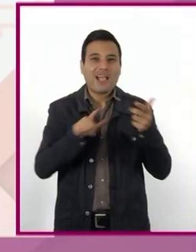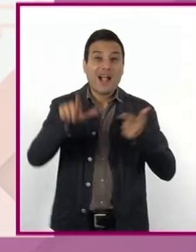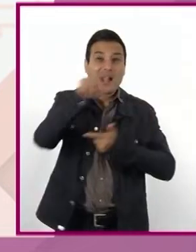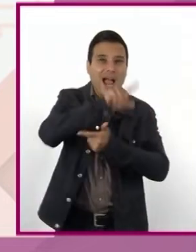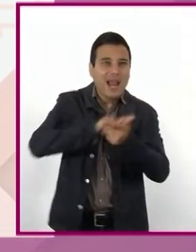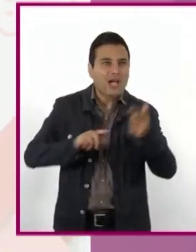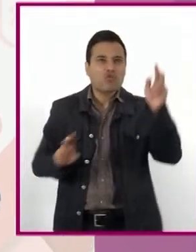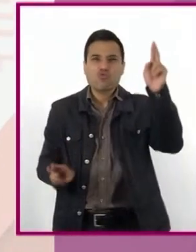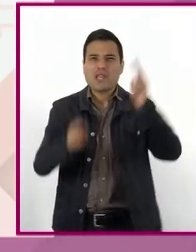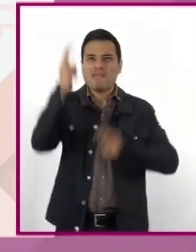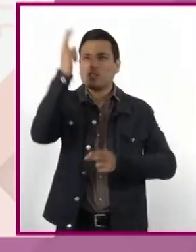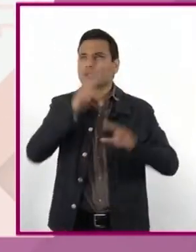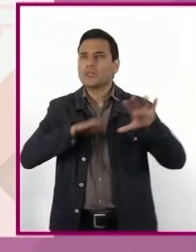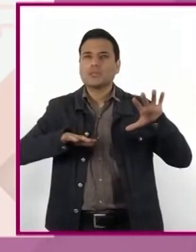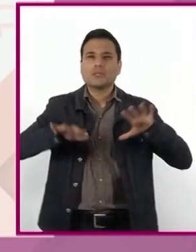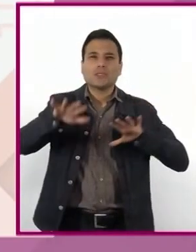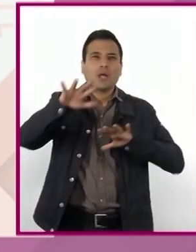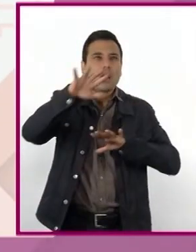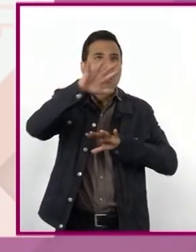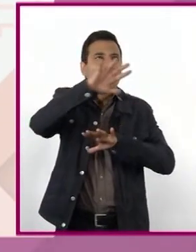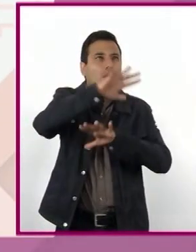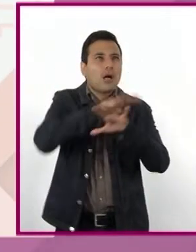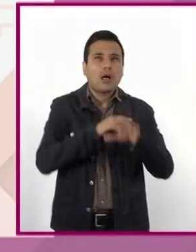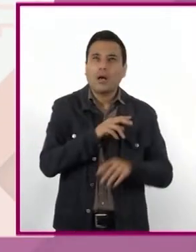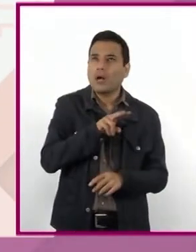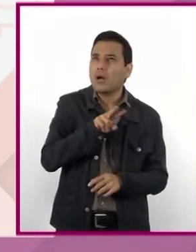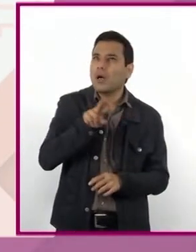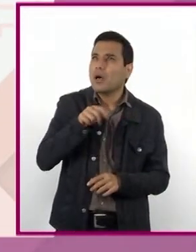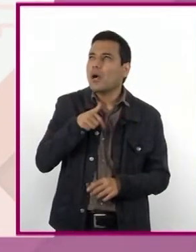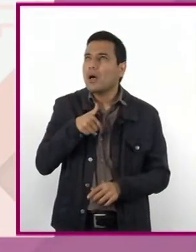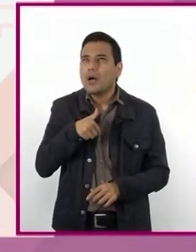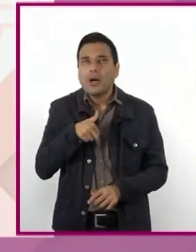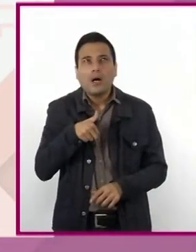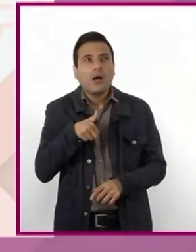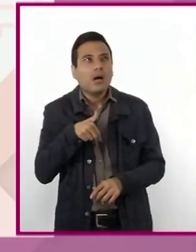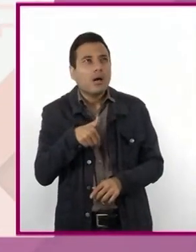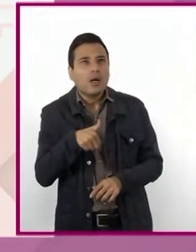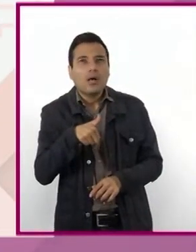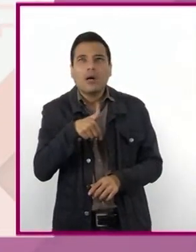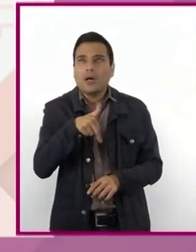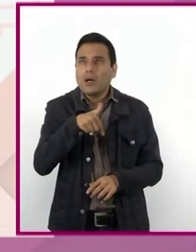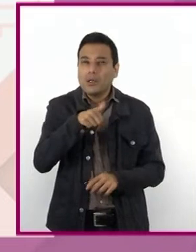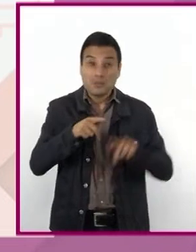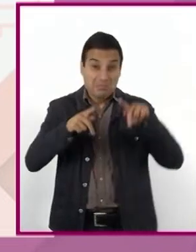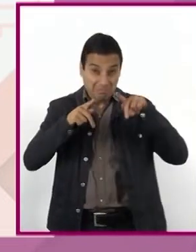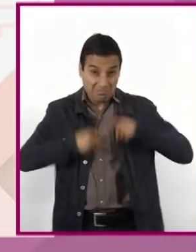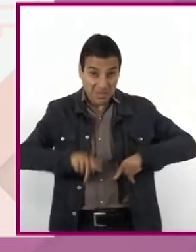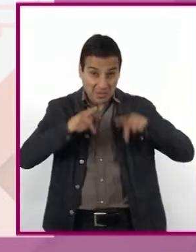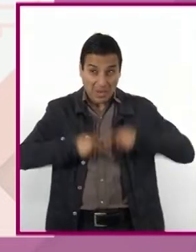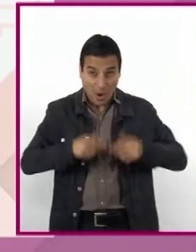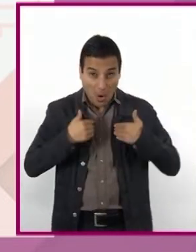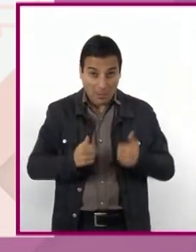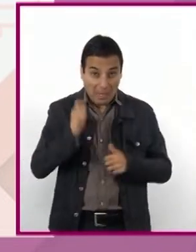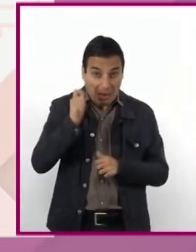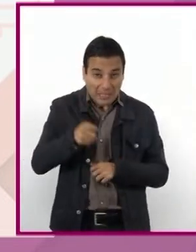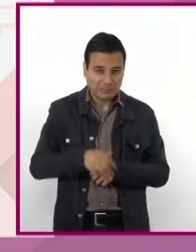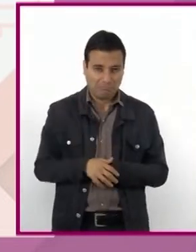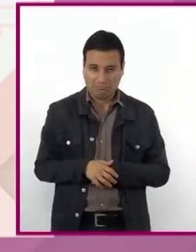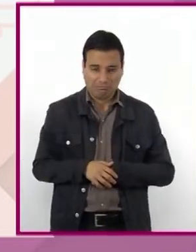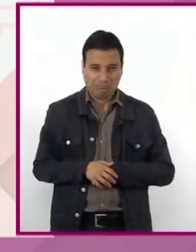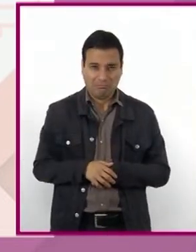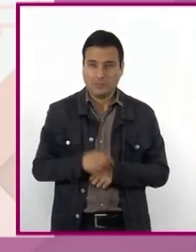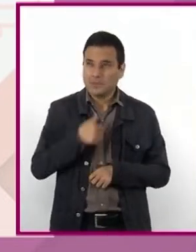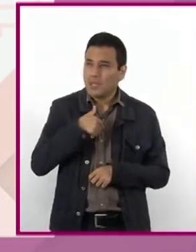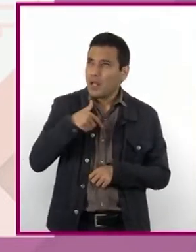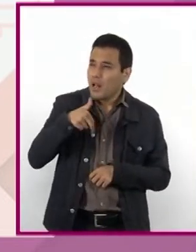espacio, imágenes que ningún ser vivo y terrenal podría comprender y apreciar. Pero por alguna